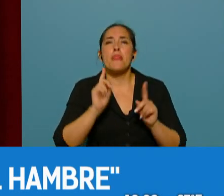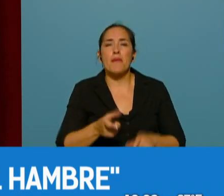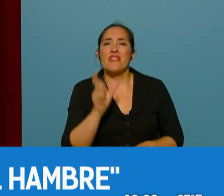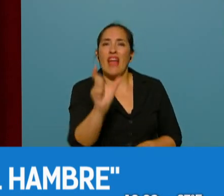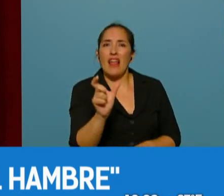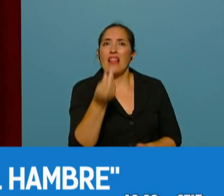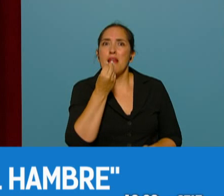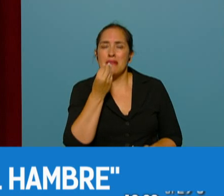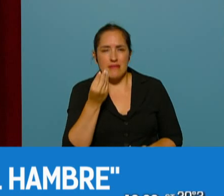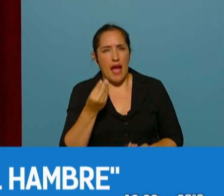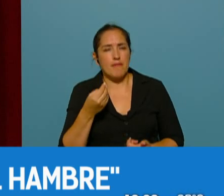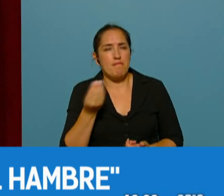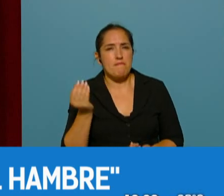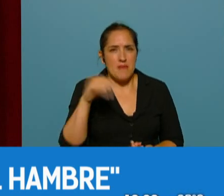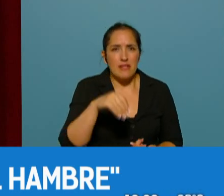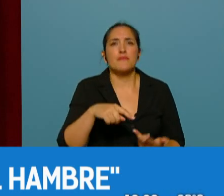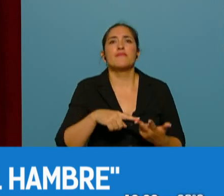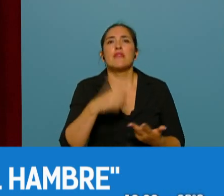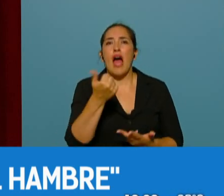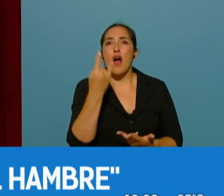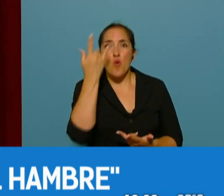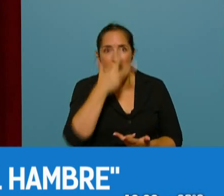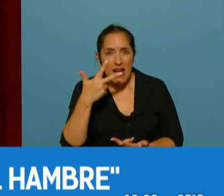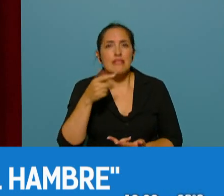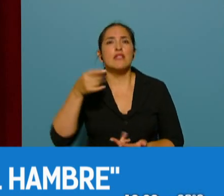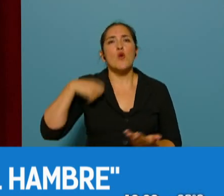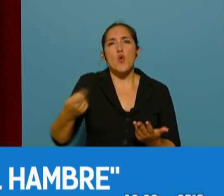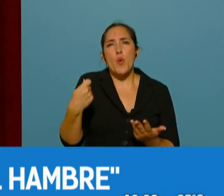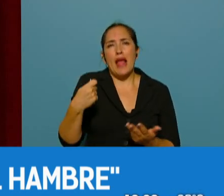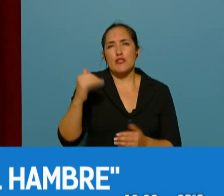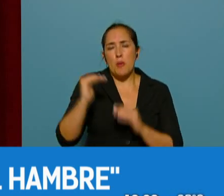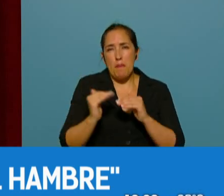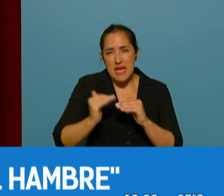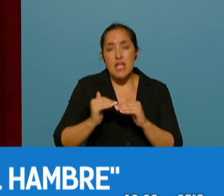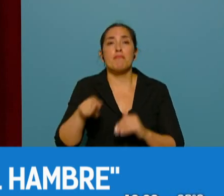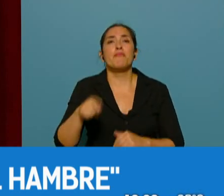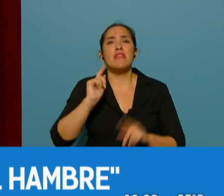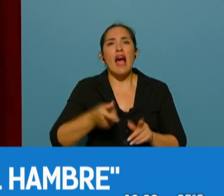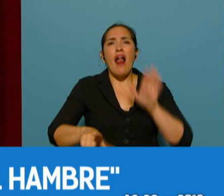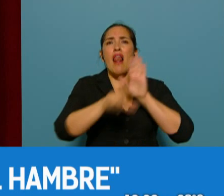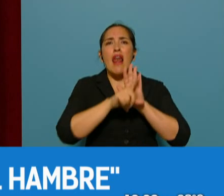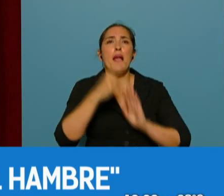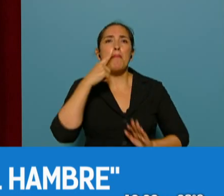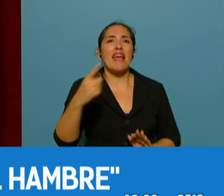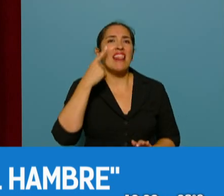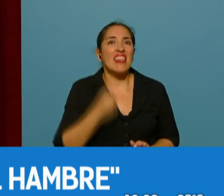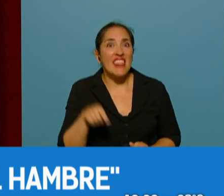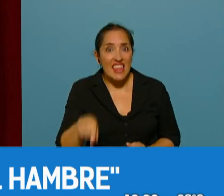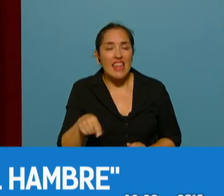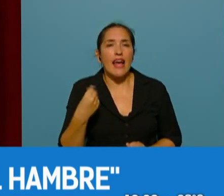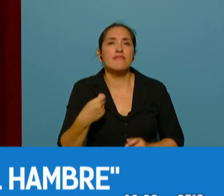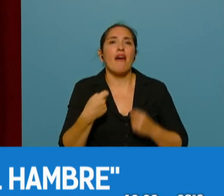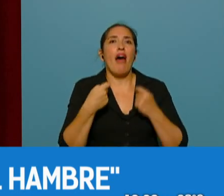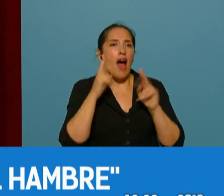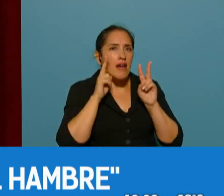tarjeta alimentar, la UH y la jubilación mínima. Con la ley de los 1.000 días incrementaremos la asistencia